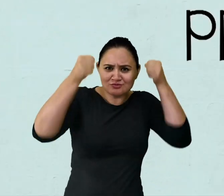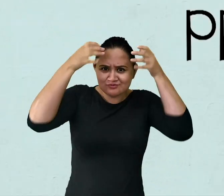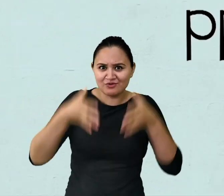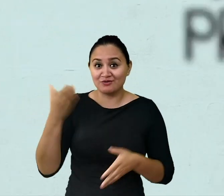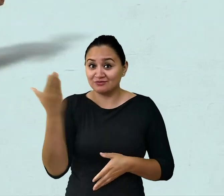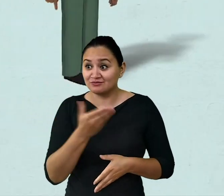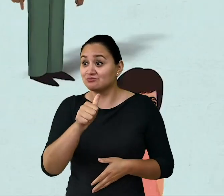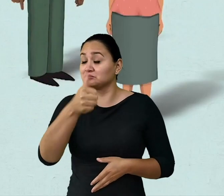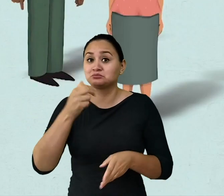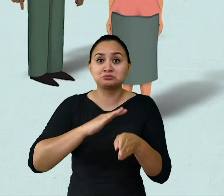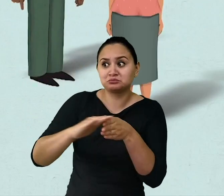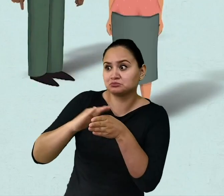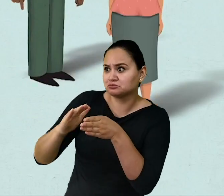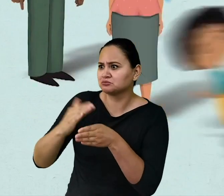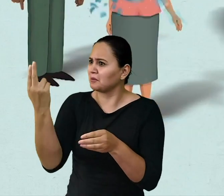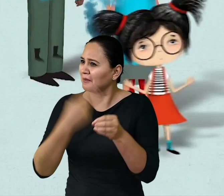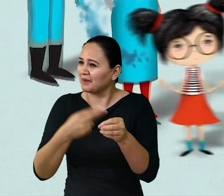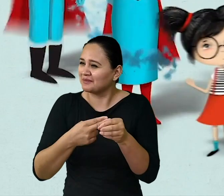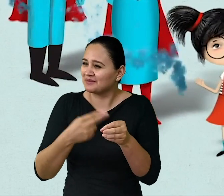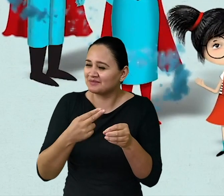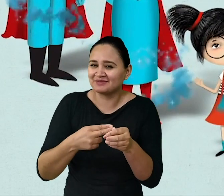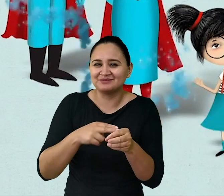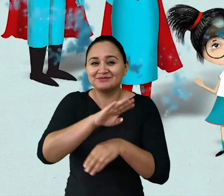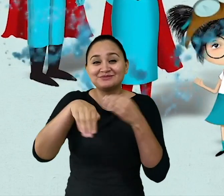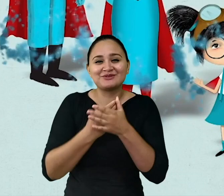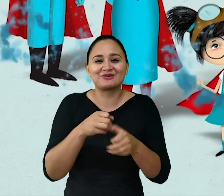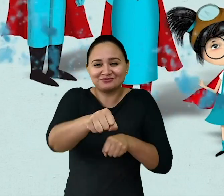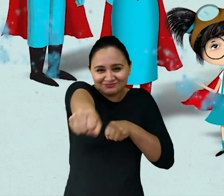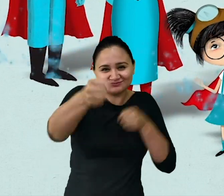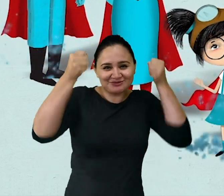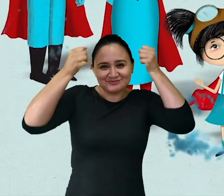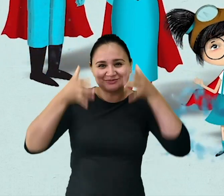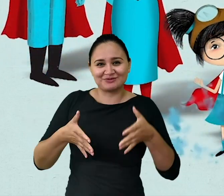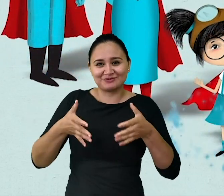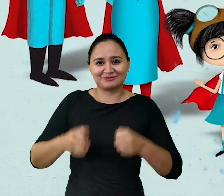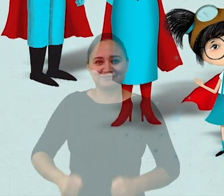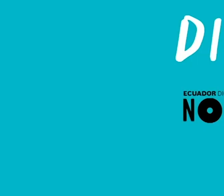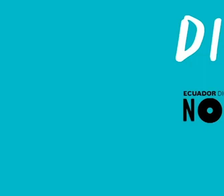súper profe e invita a tu compañeros a hacer super profes también